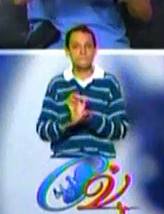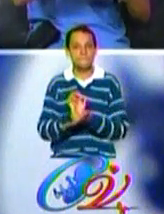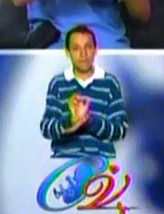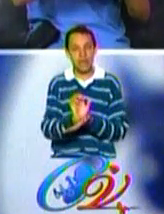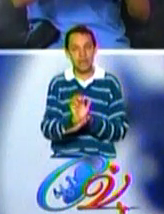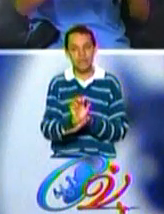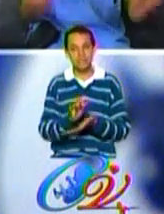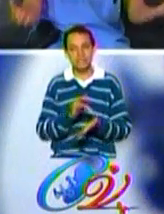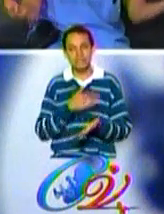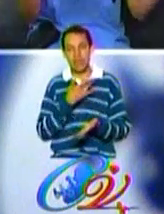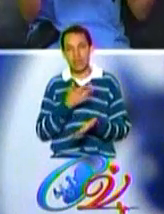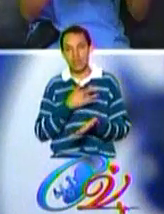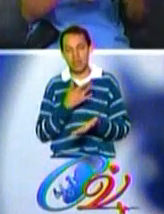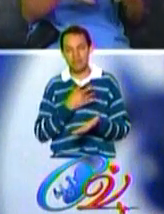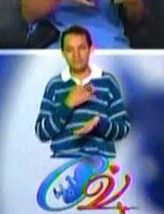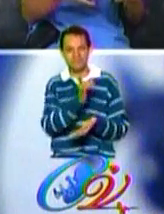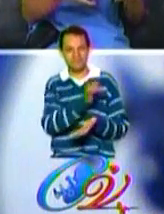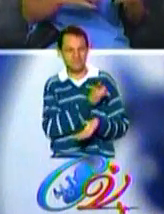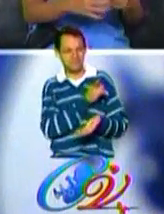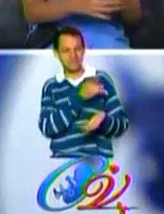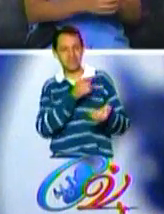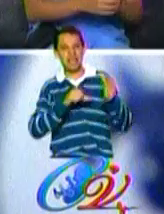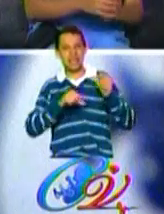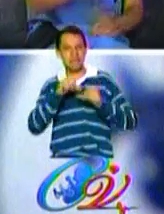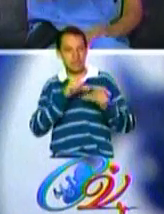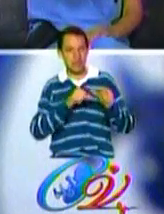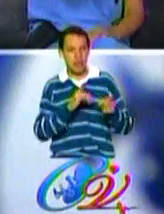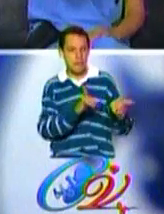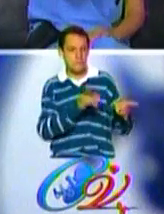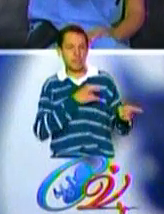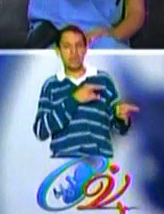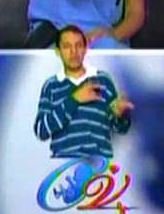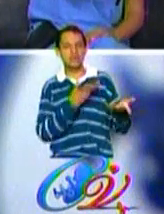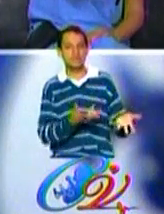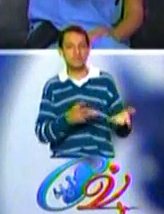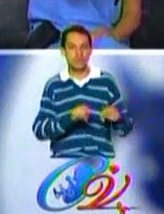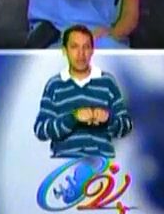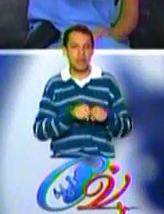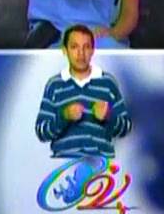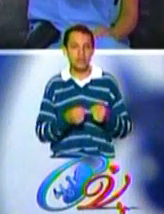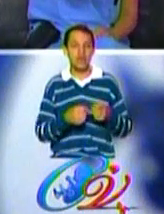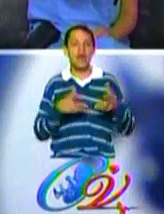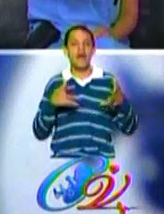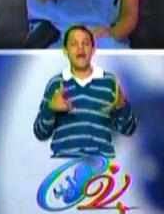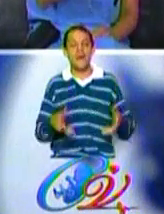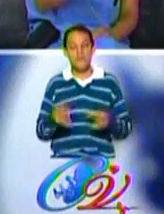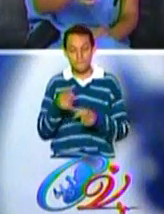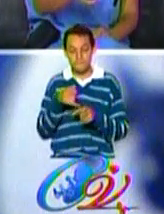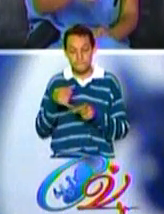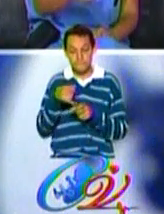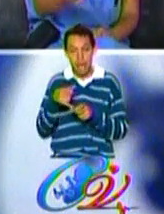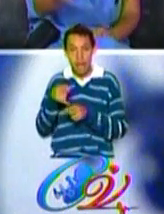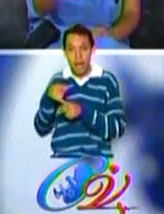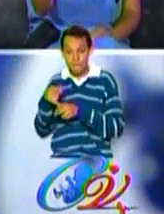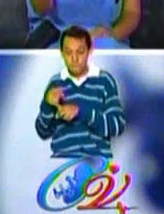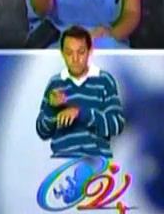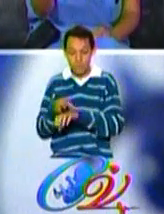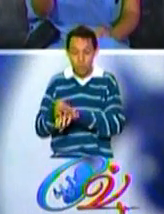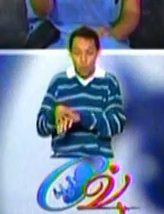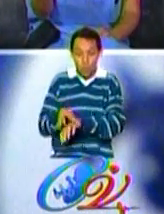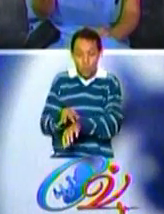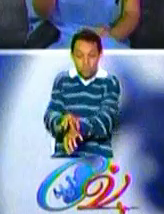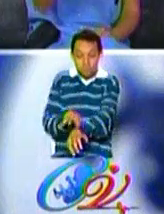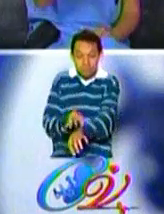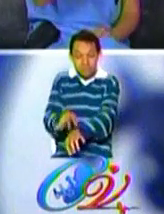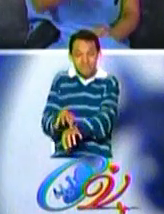más sensible a exponerme a los químicos. Entonces esto es lo que pasa en los vasos, básicamente en las venas.